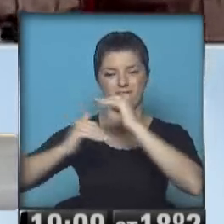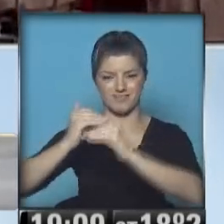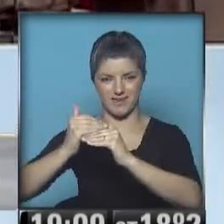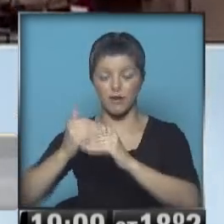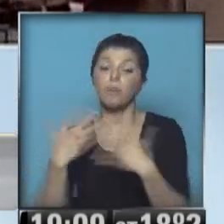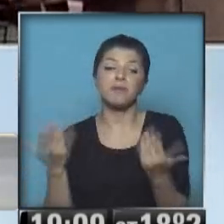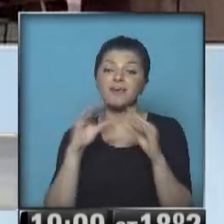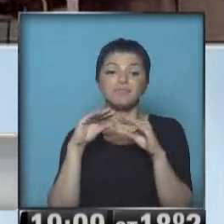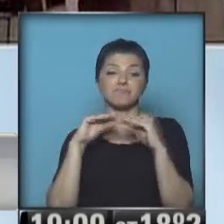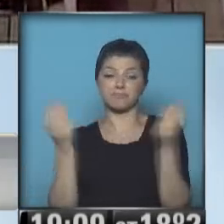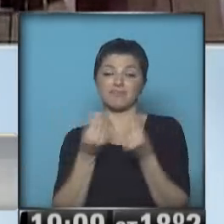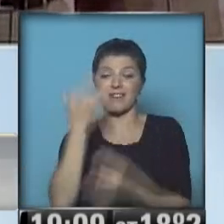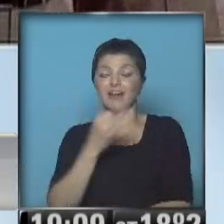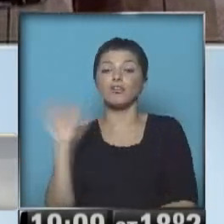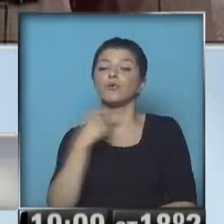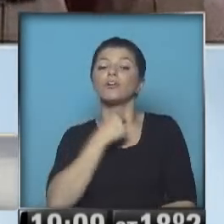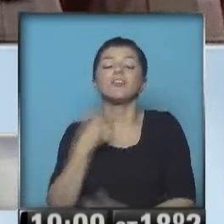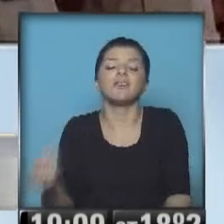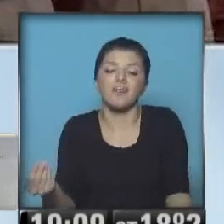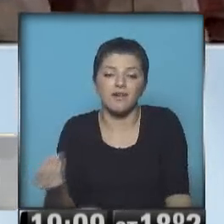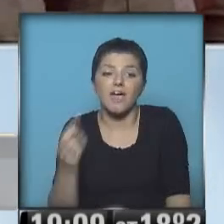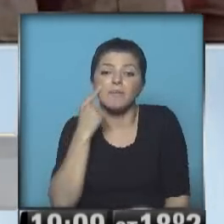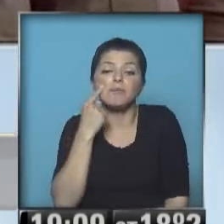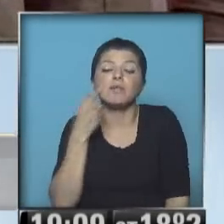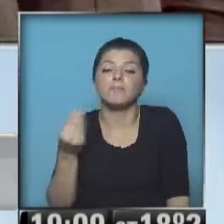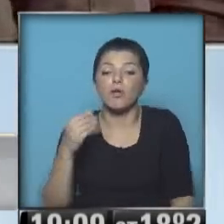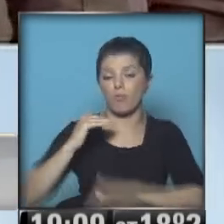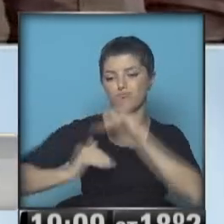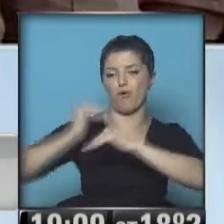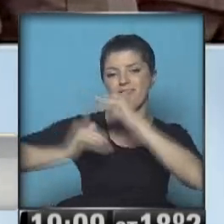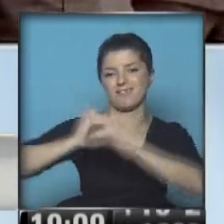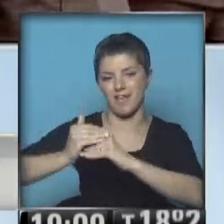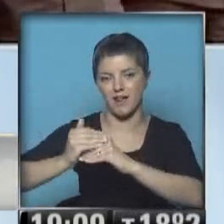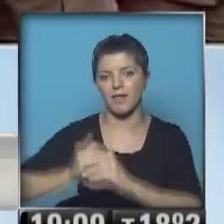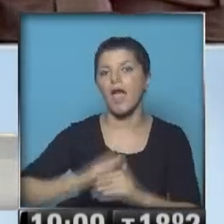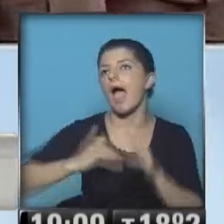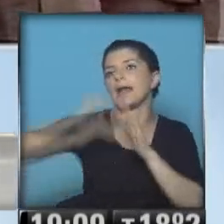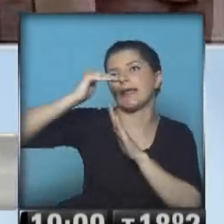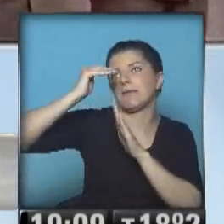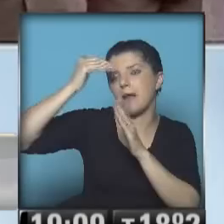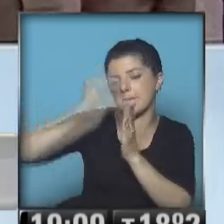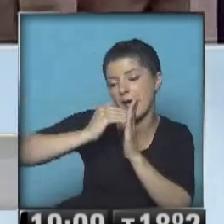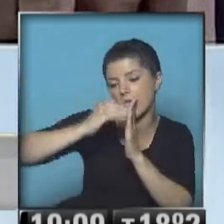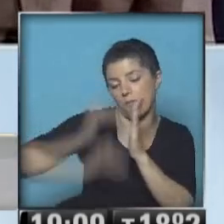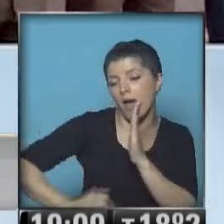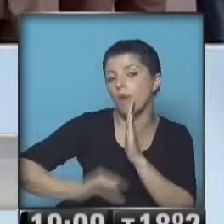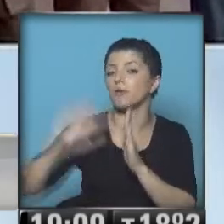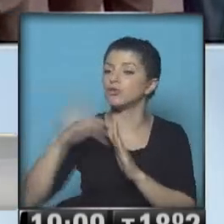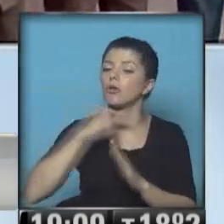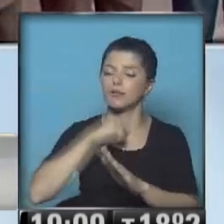Porque en definitiva lo que quieren todos en la vida es eso, progresar, arriba, abajo, en el medio, todos quieren